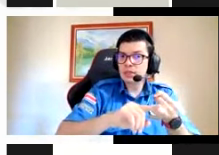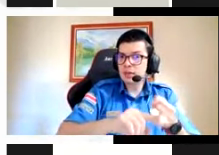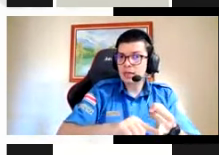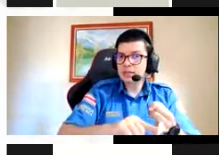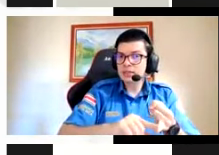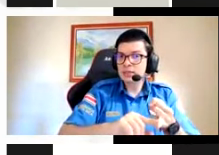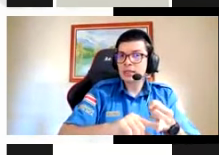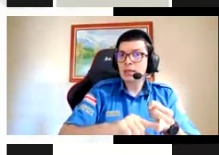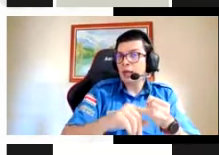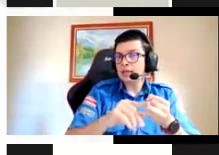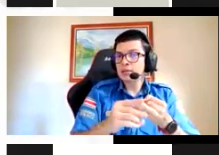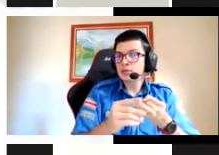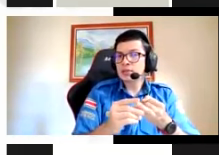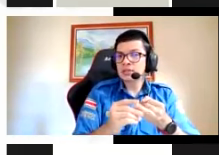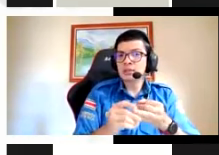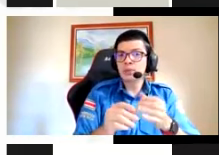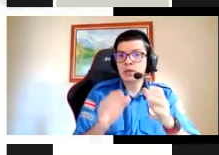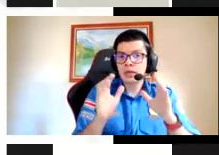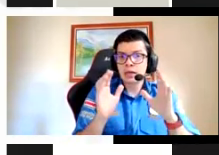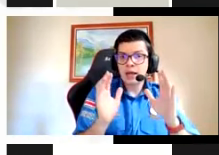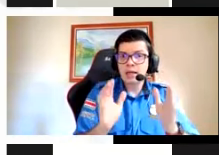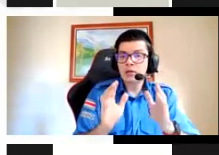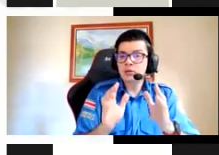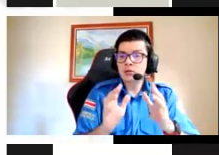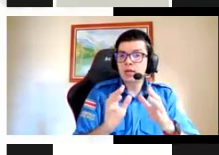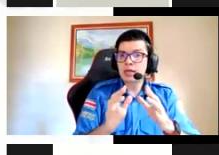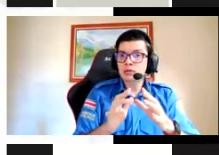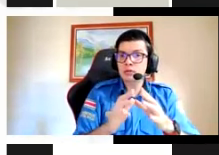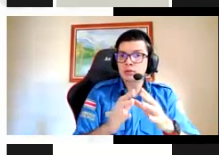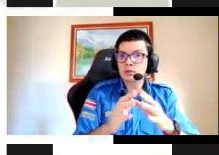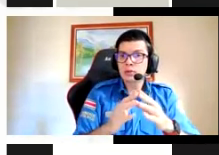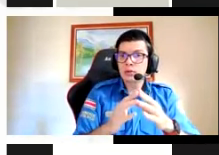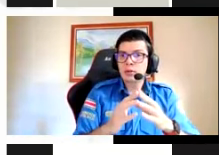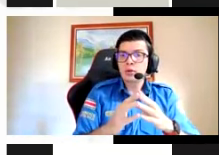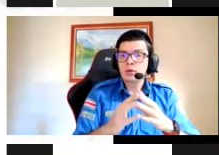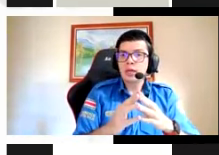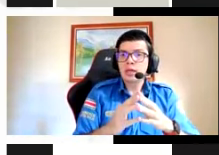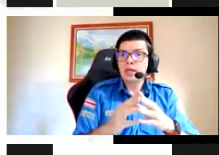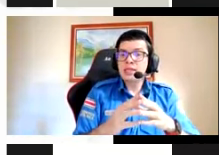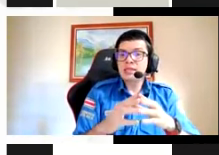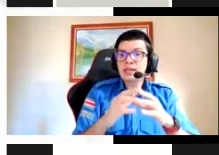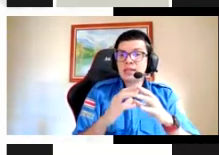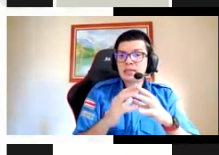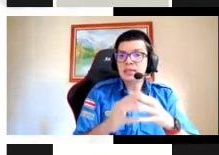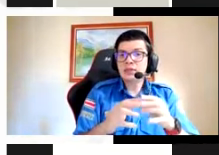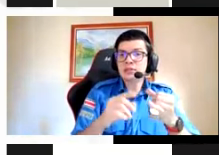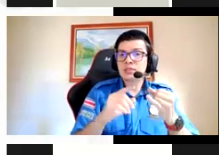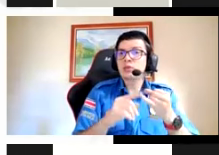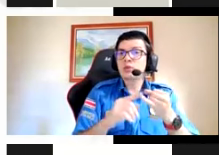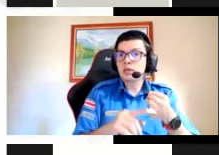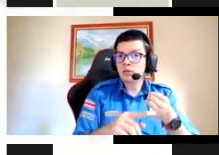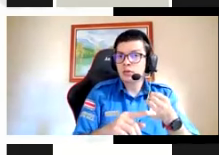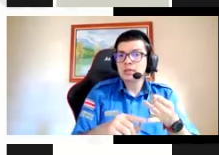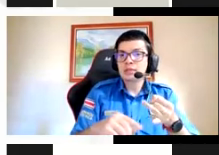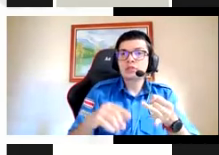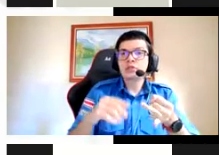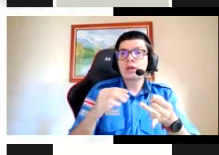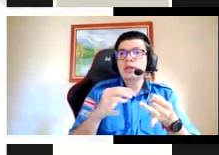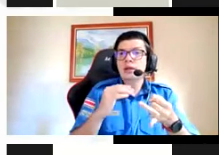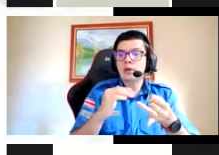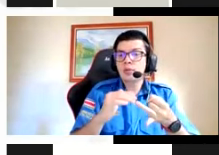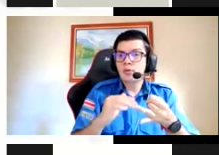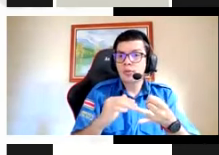respuesta de emergencias en segunda instancia, porque hay que controlar eso. ¿Ok? Y si el cilindro está escondido, si yo